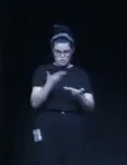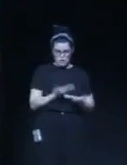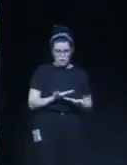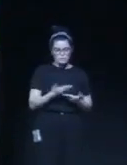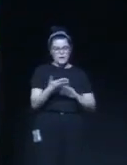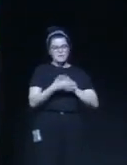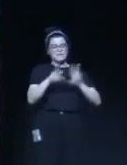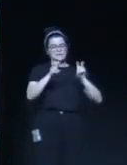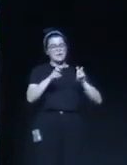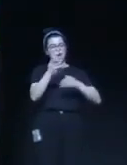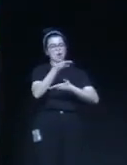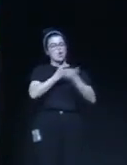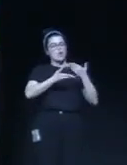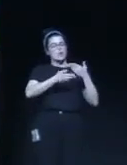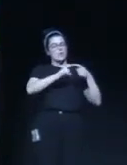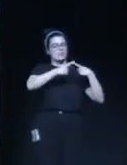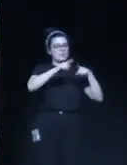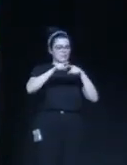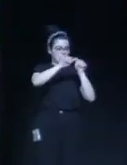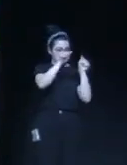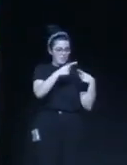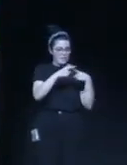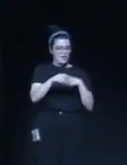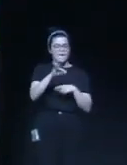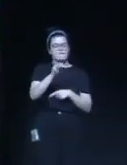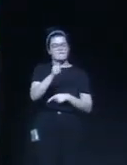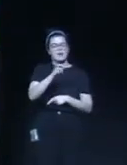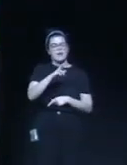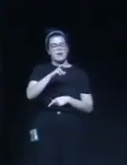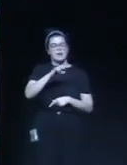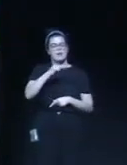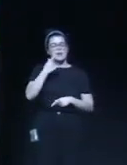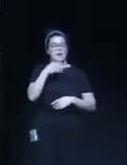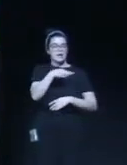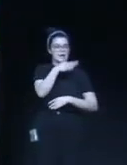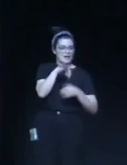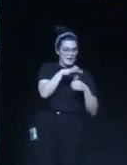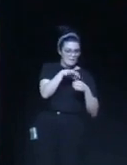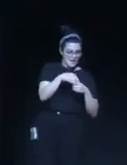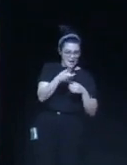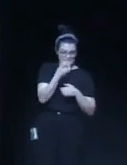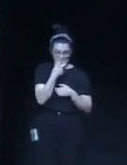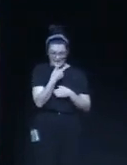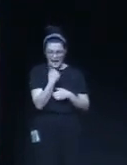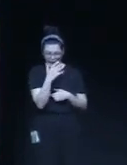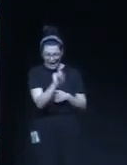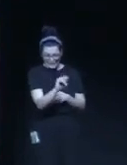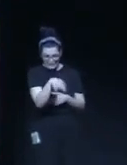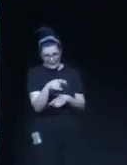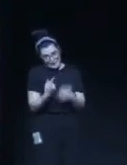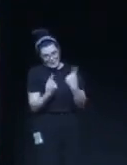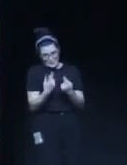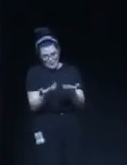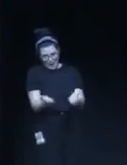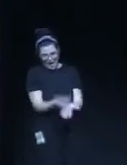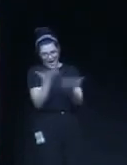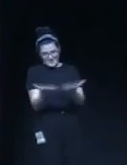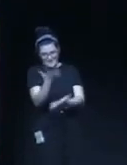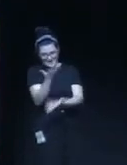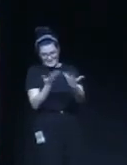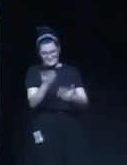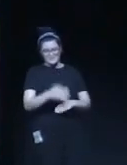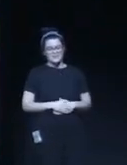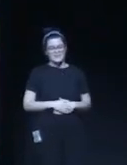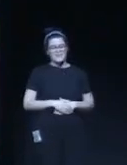formas de colaborar. Va a ser en Farelina, 4:30, va a haber café y pastas, que esto siempre yo que sé, ayuda un poco a animarse. Y luego, quien